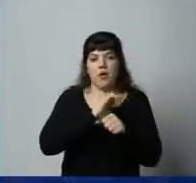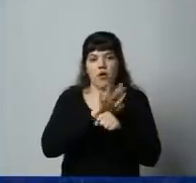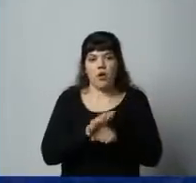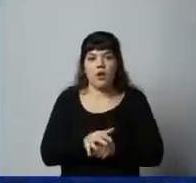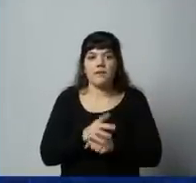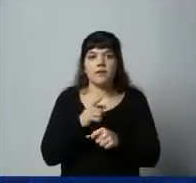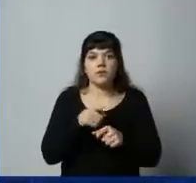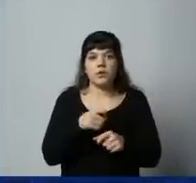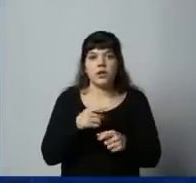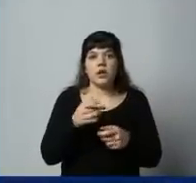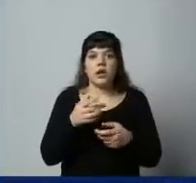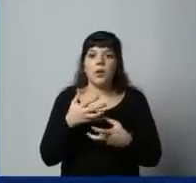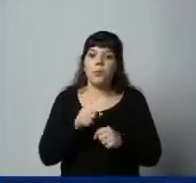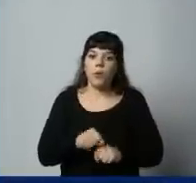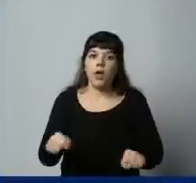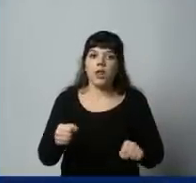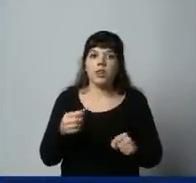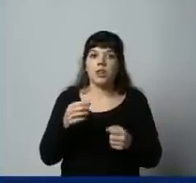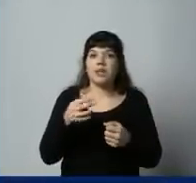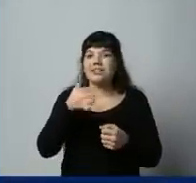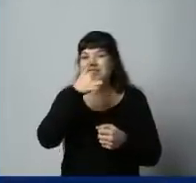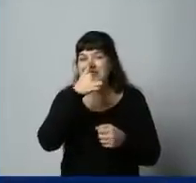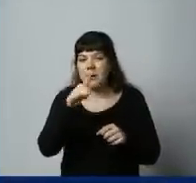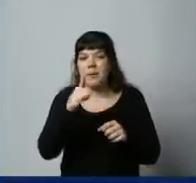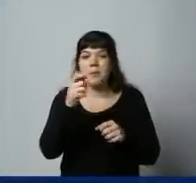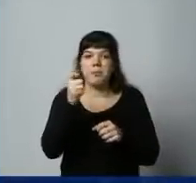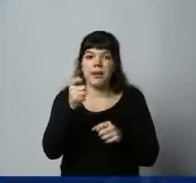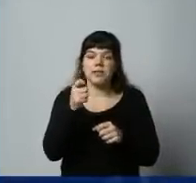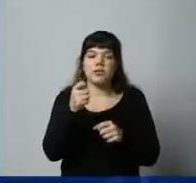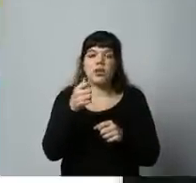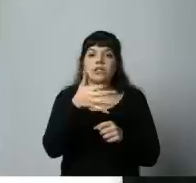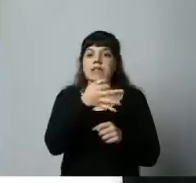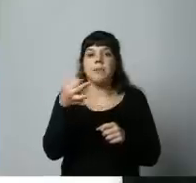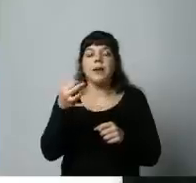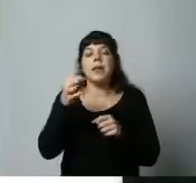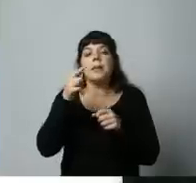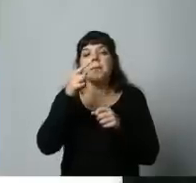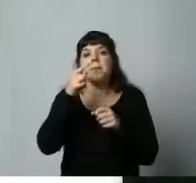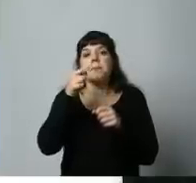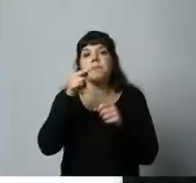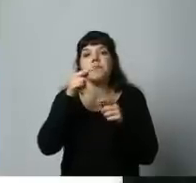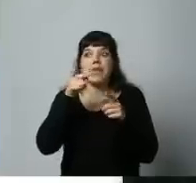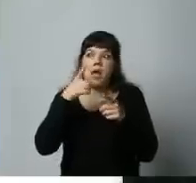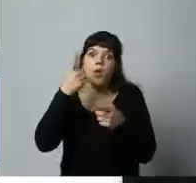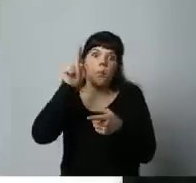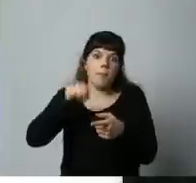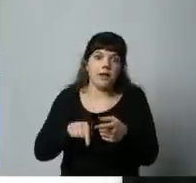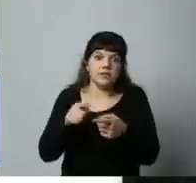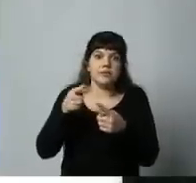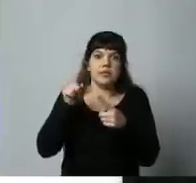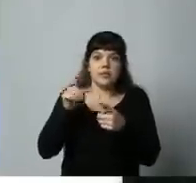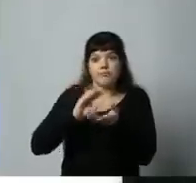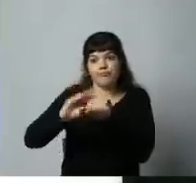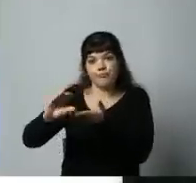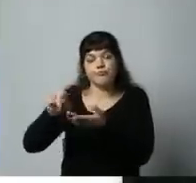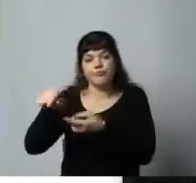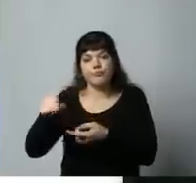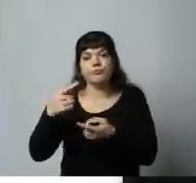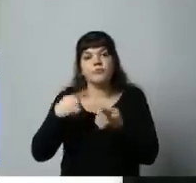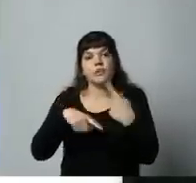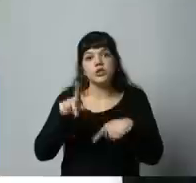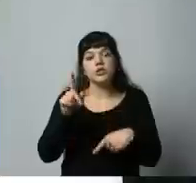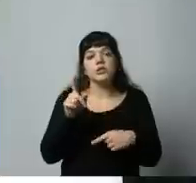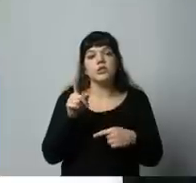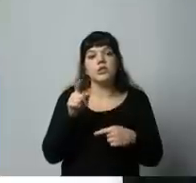eh aproximadamente de 6,000 por mes el subsidio y bueno Y entonces ha